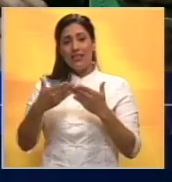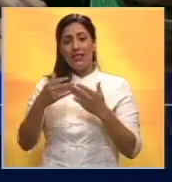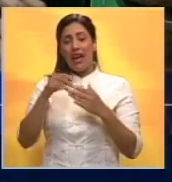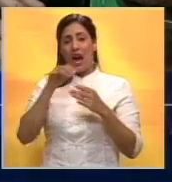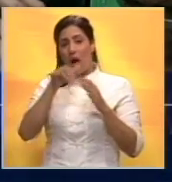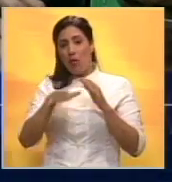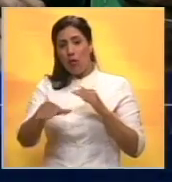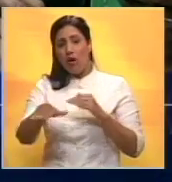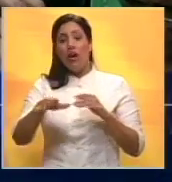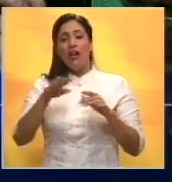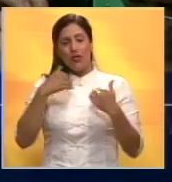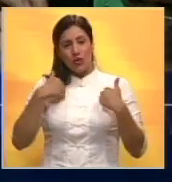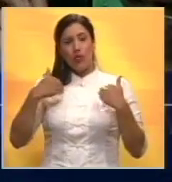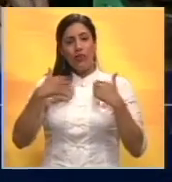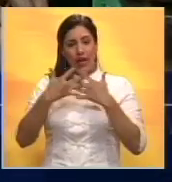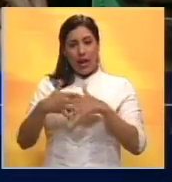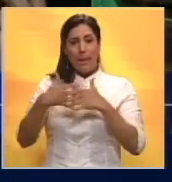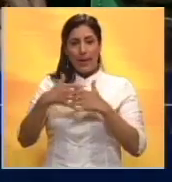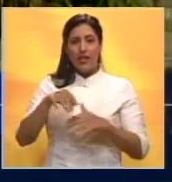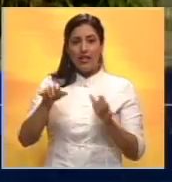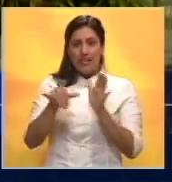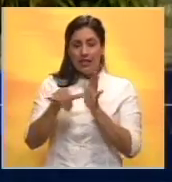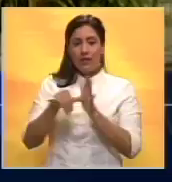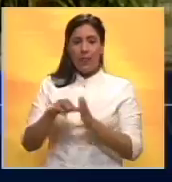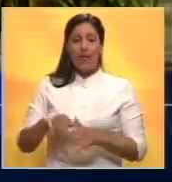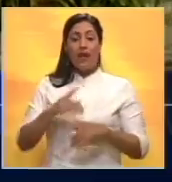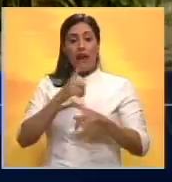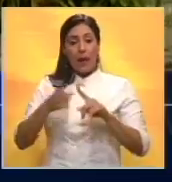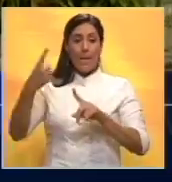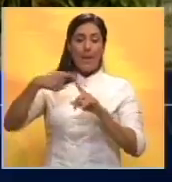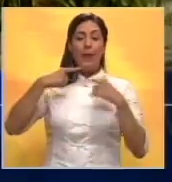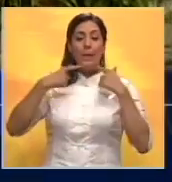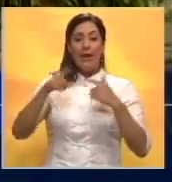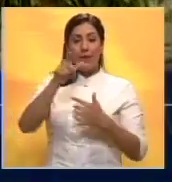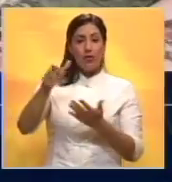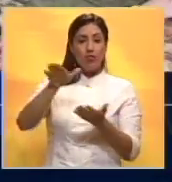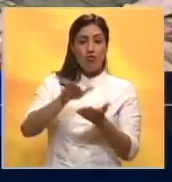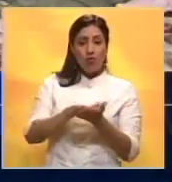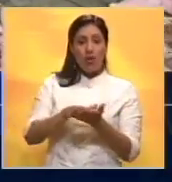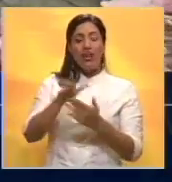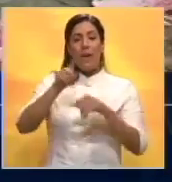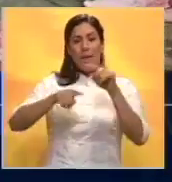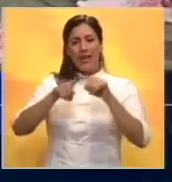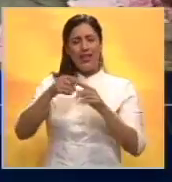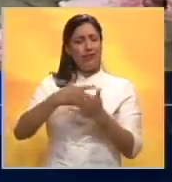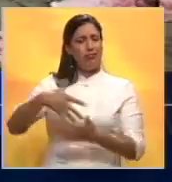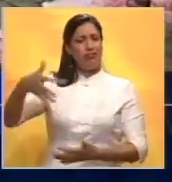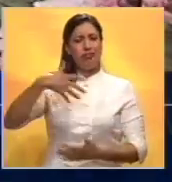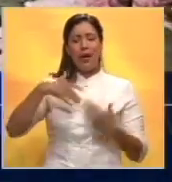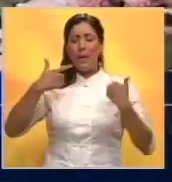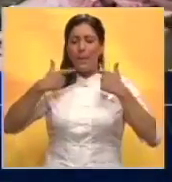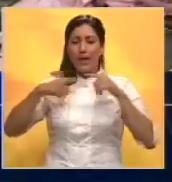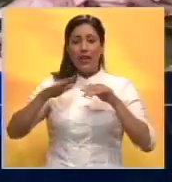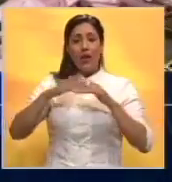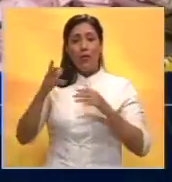desagüe y eso fue lo que afectó las empresas que estaban a los lados además de las pérdidas humanas las materiales son multimillonarias ya que las llamas consumieron